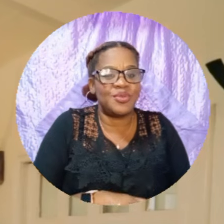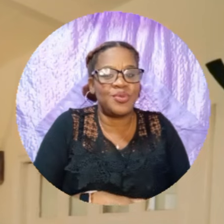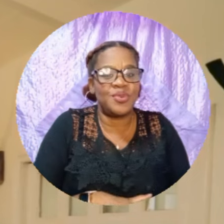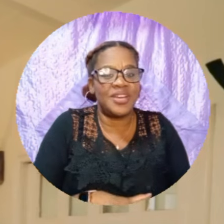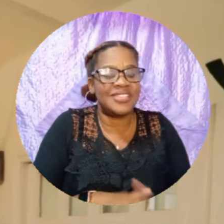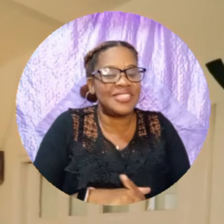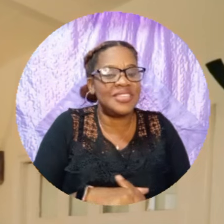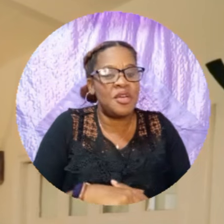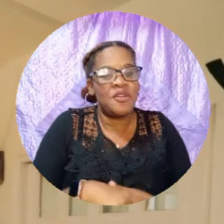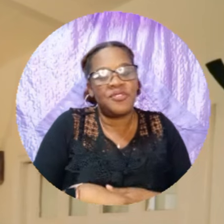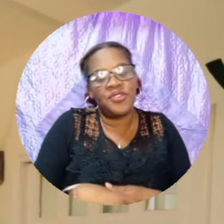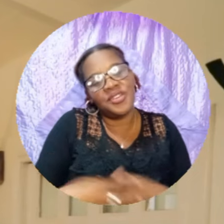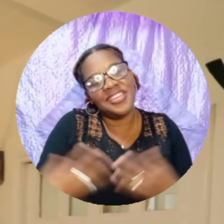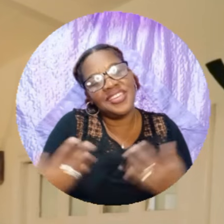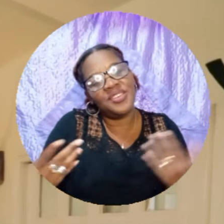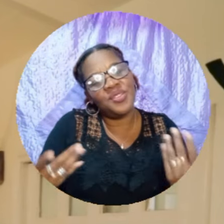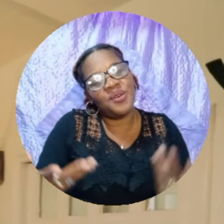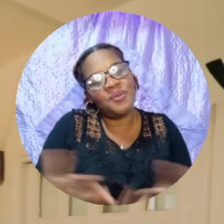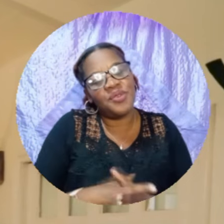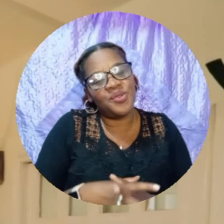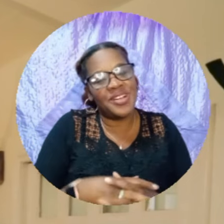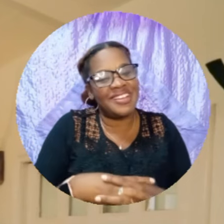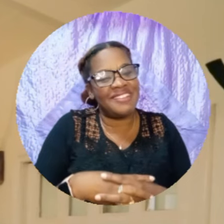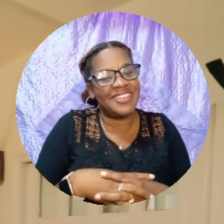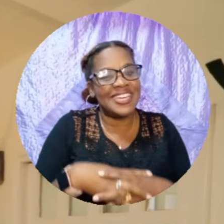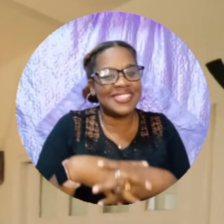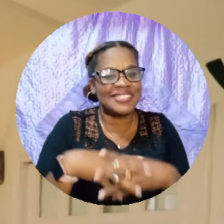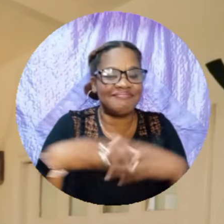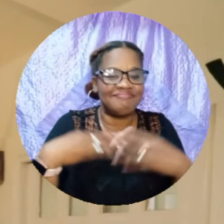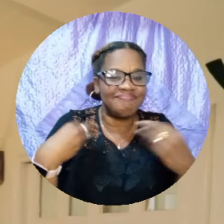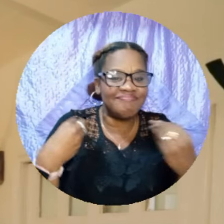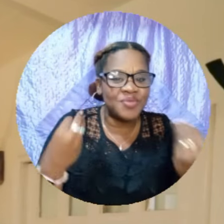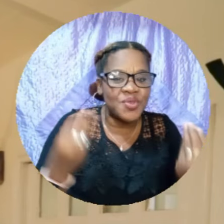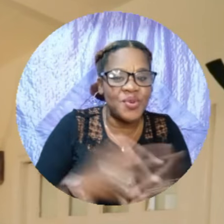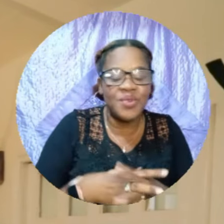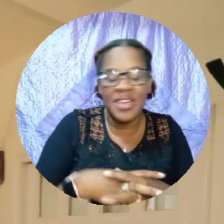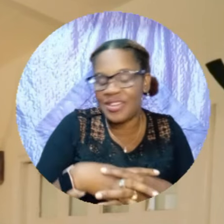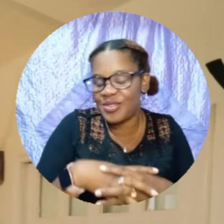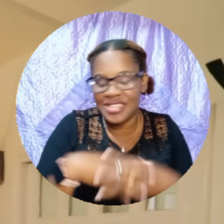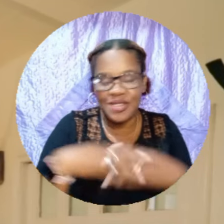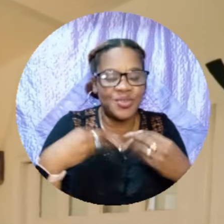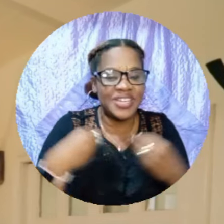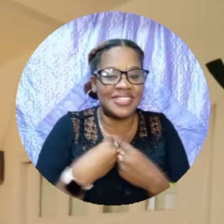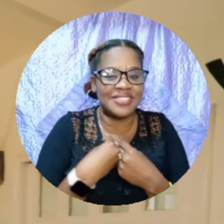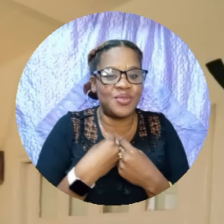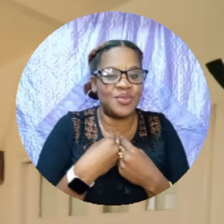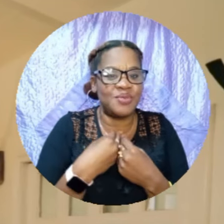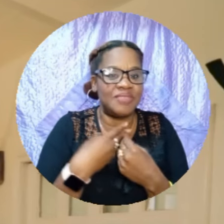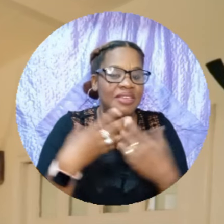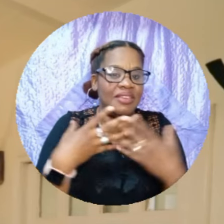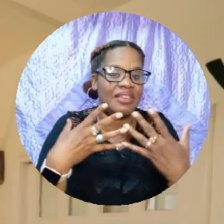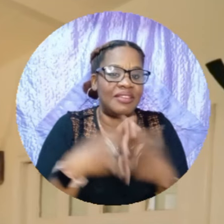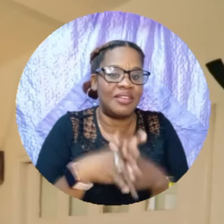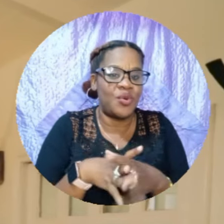estuvieras en un lugar así florido, pero a la vez con una, no sé, con una estación